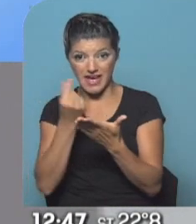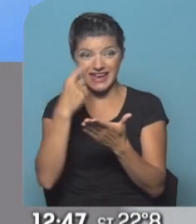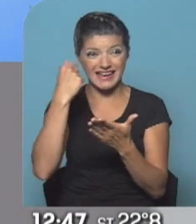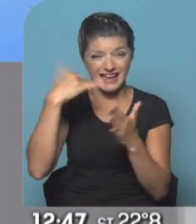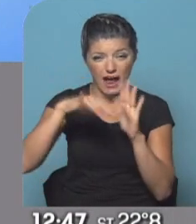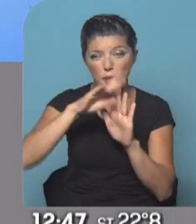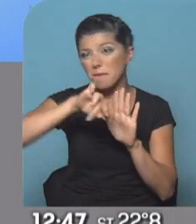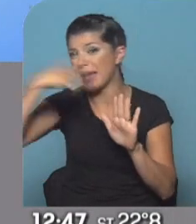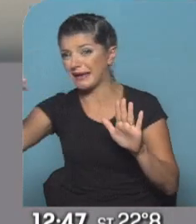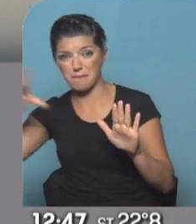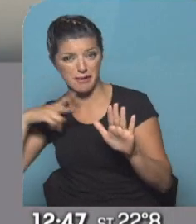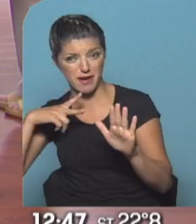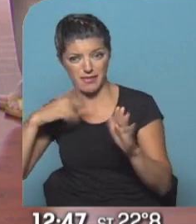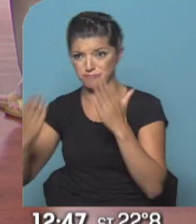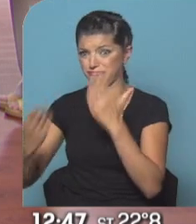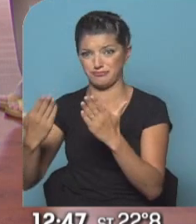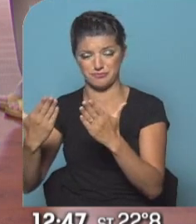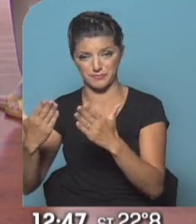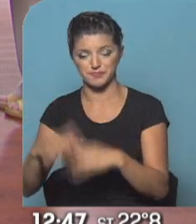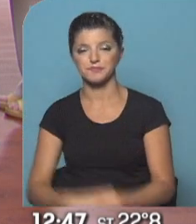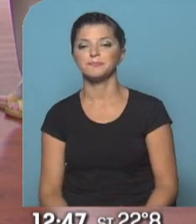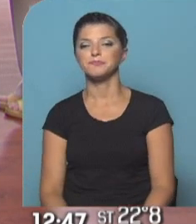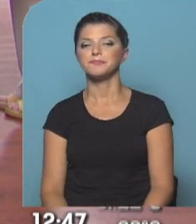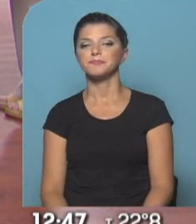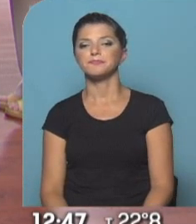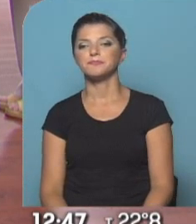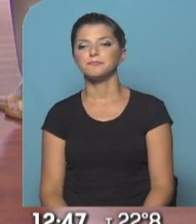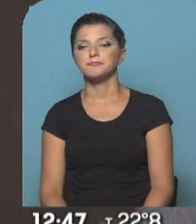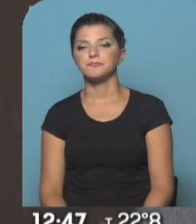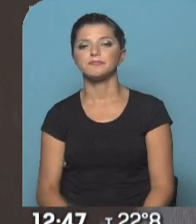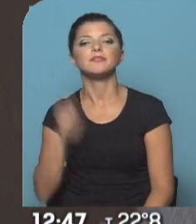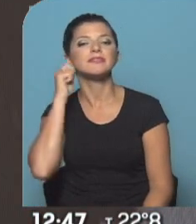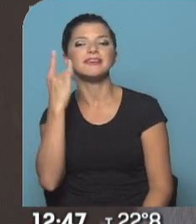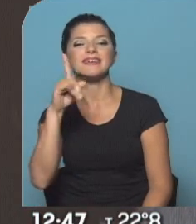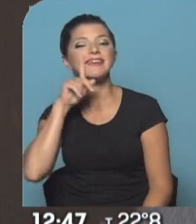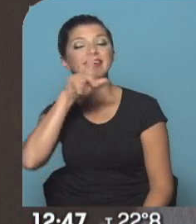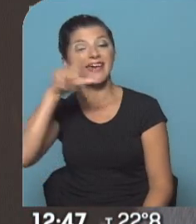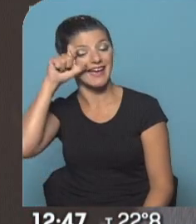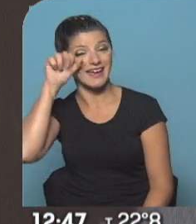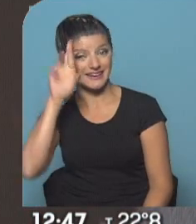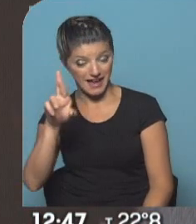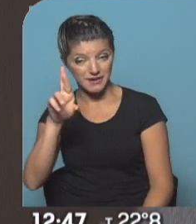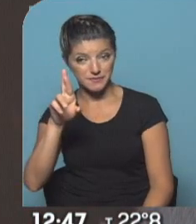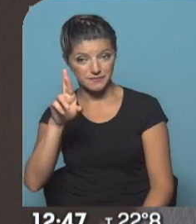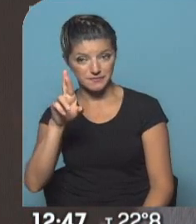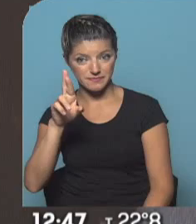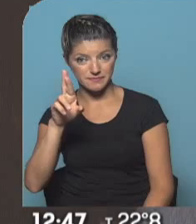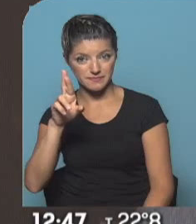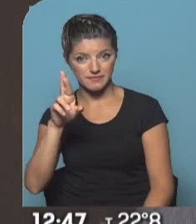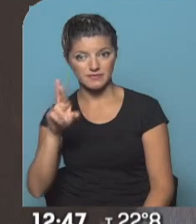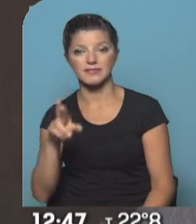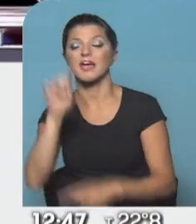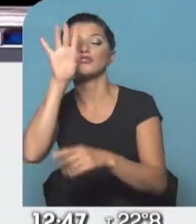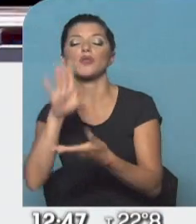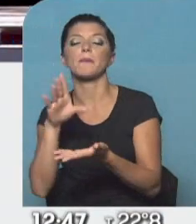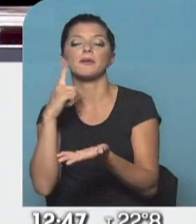Esta es otra realidad. Alejandro Guillier, que vendría a ser el delfín de Bachelet en cierto modo, aunque interpreta solo una